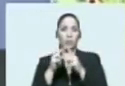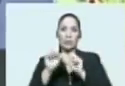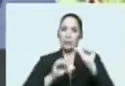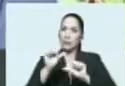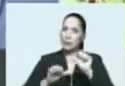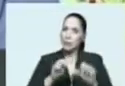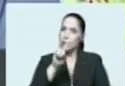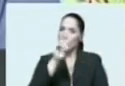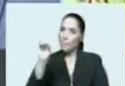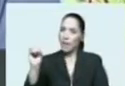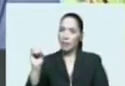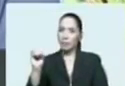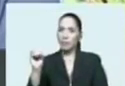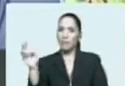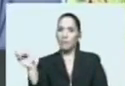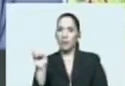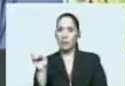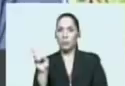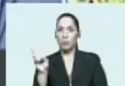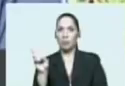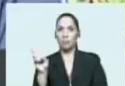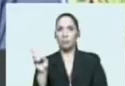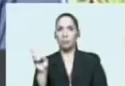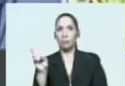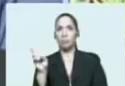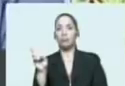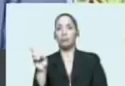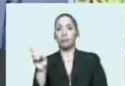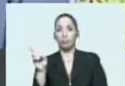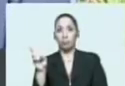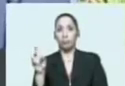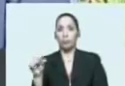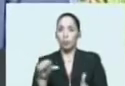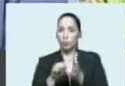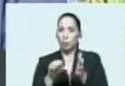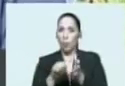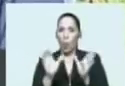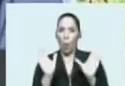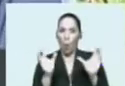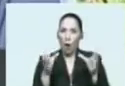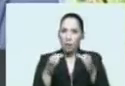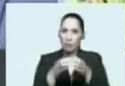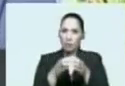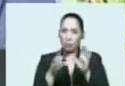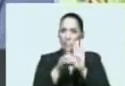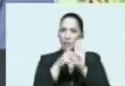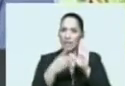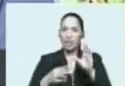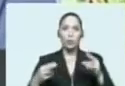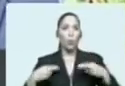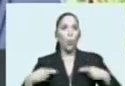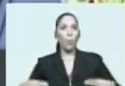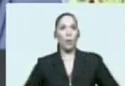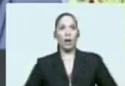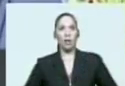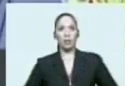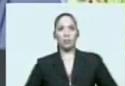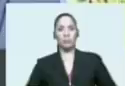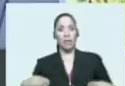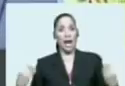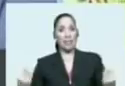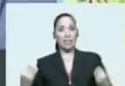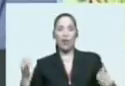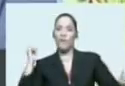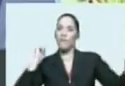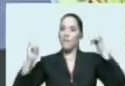venezolano donde donde estaban las organizaciones de derechos humanos haciéndole comparsa a